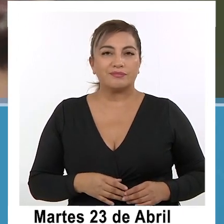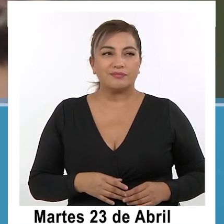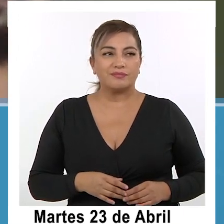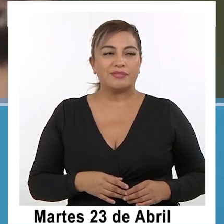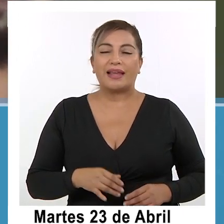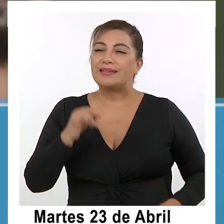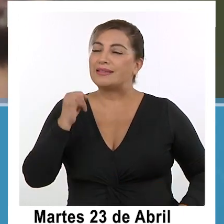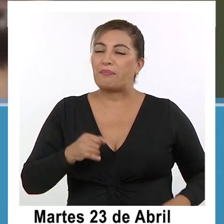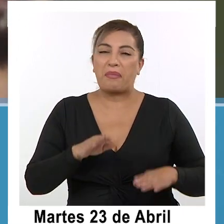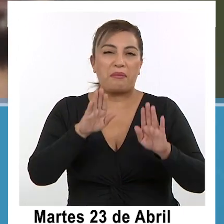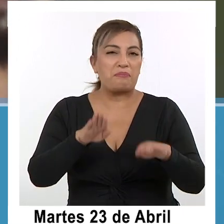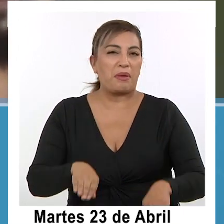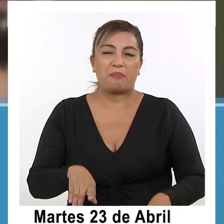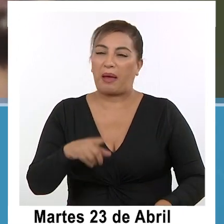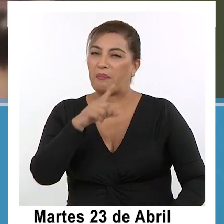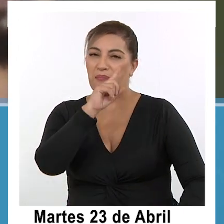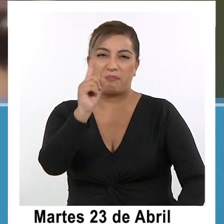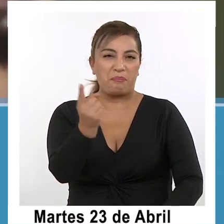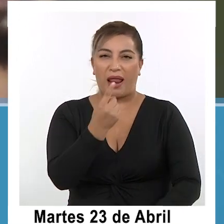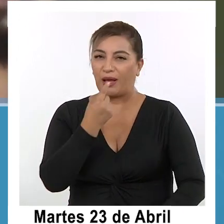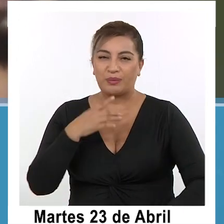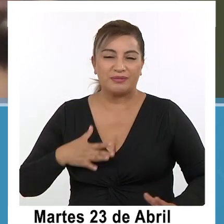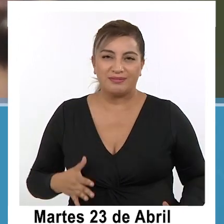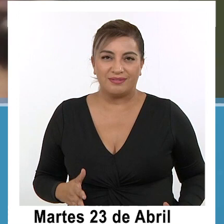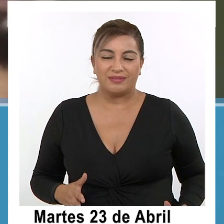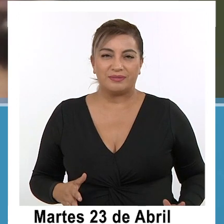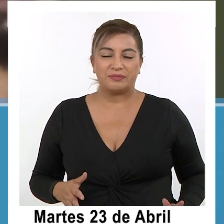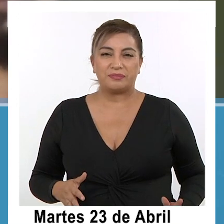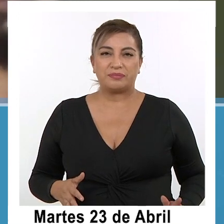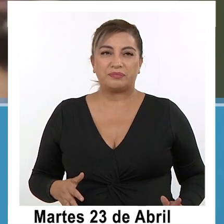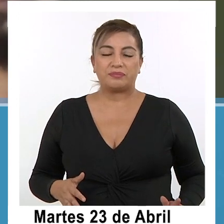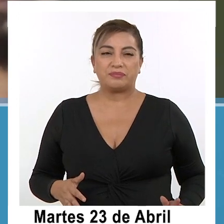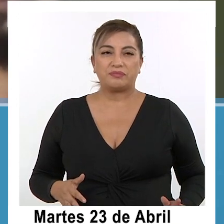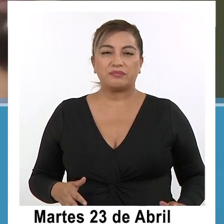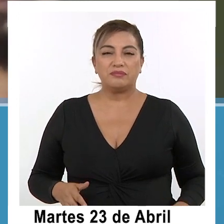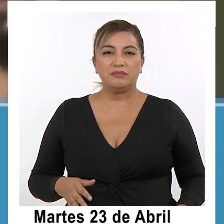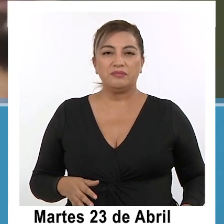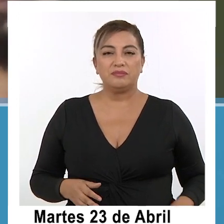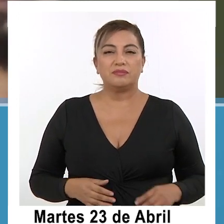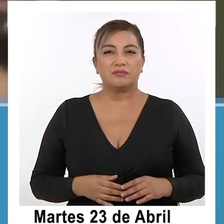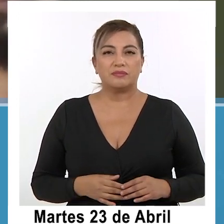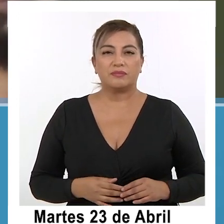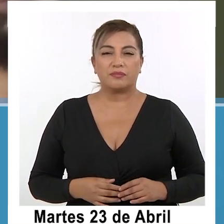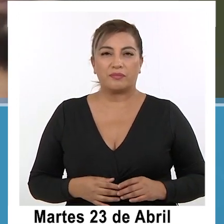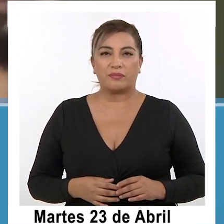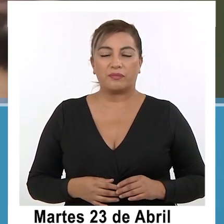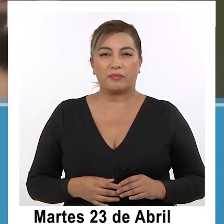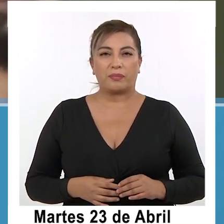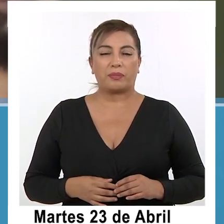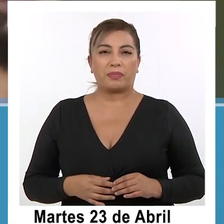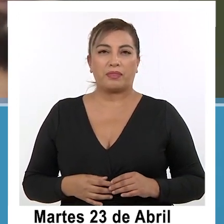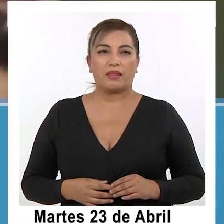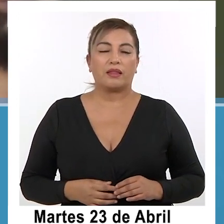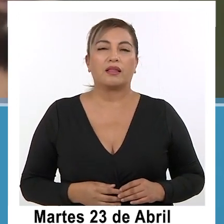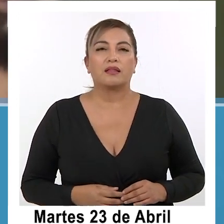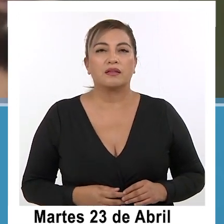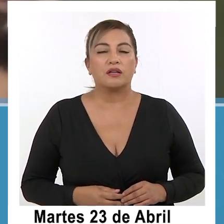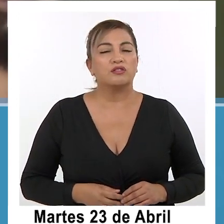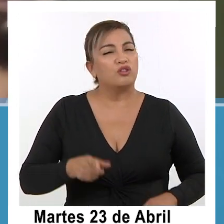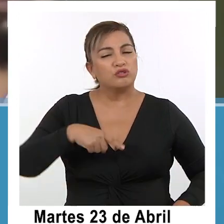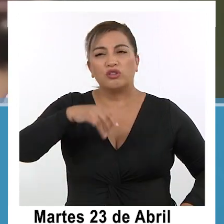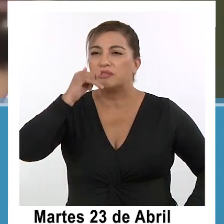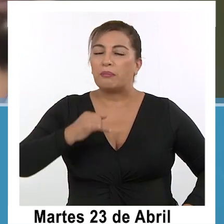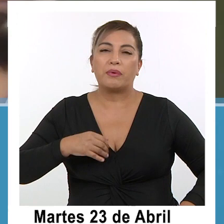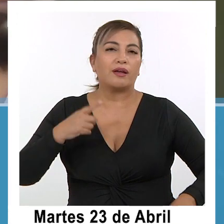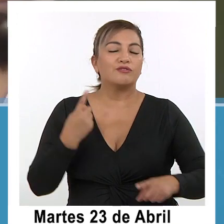eh estructural digamos no de los de los despliegues siempre entendemos y y con con muchas personas en la industria que uno habla